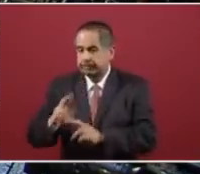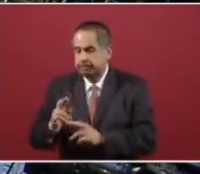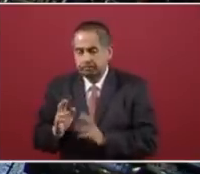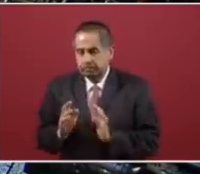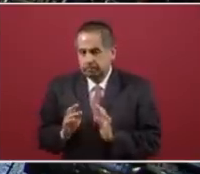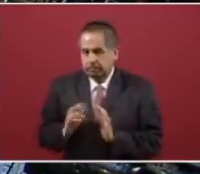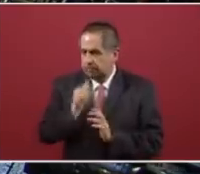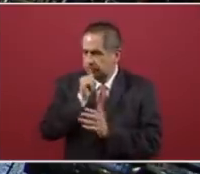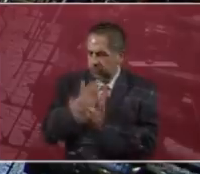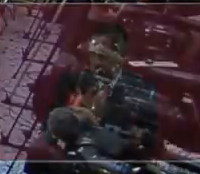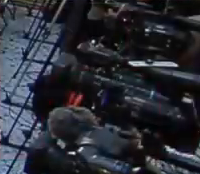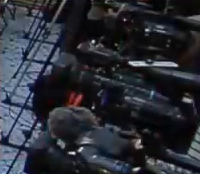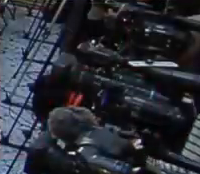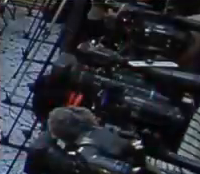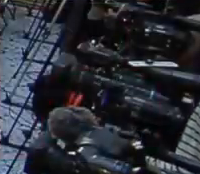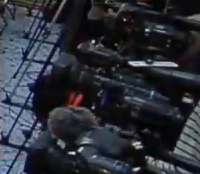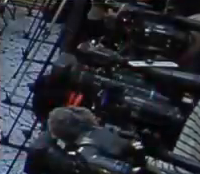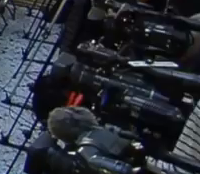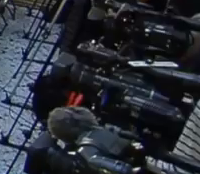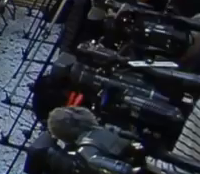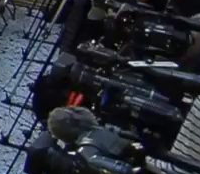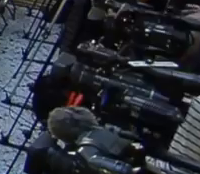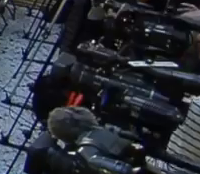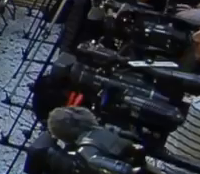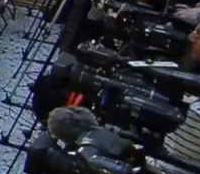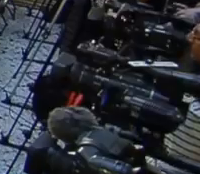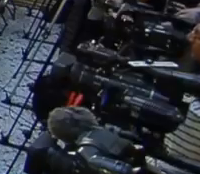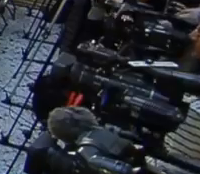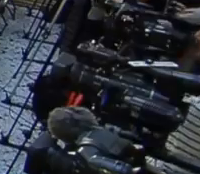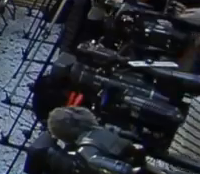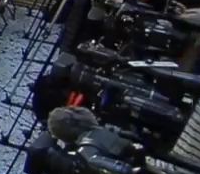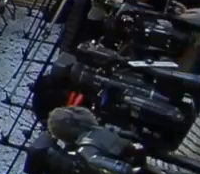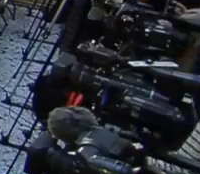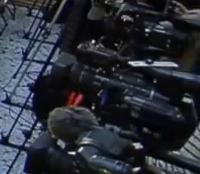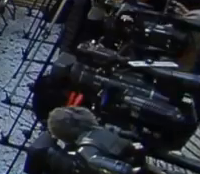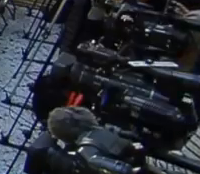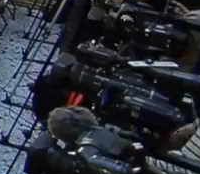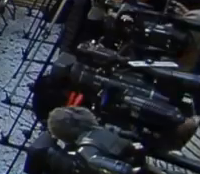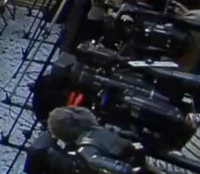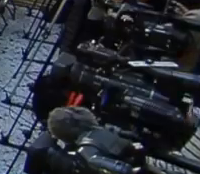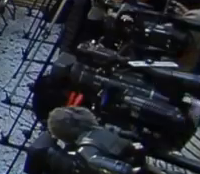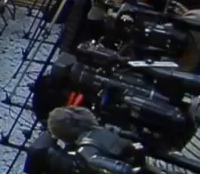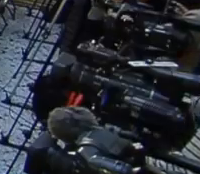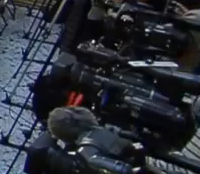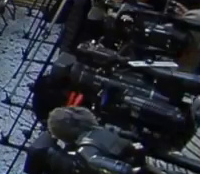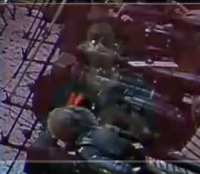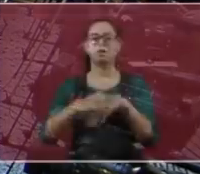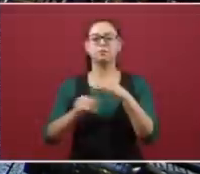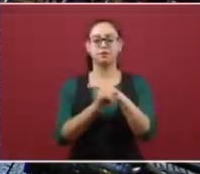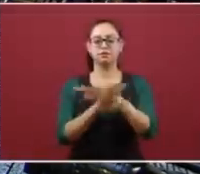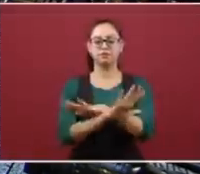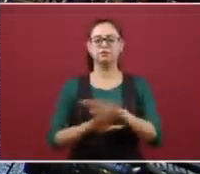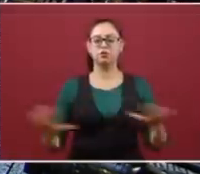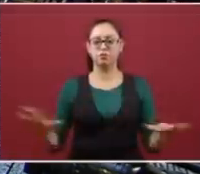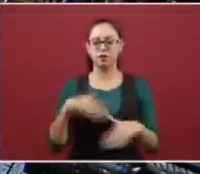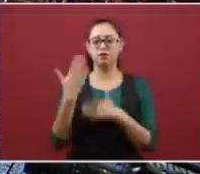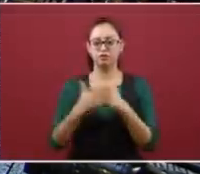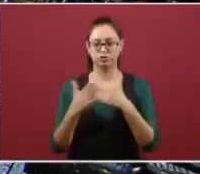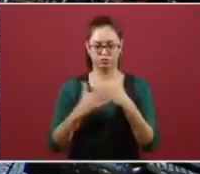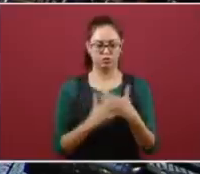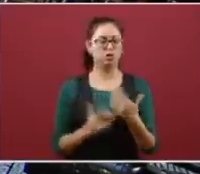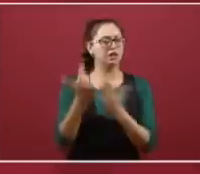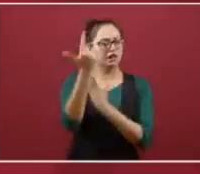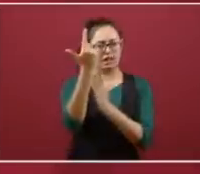estaremos informando a ustedes se tiene la lista completa de